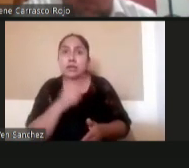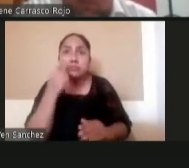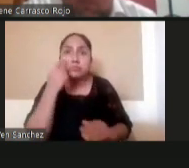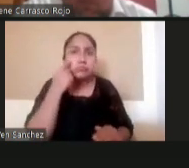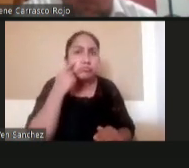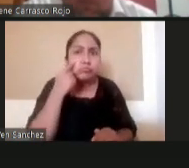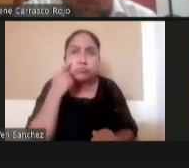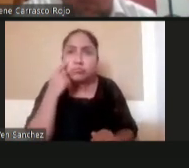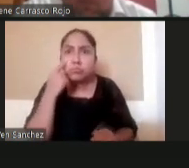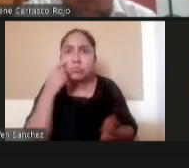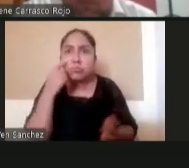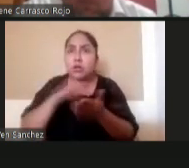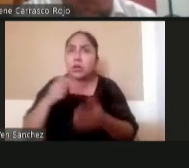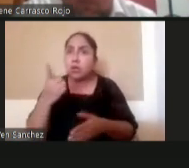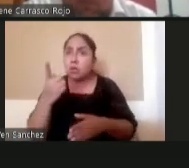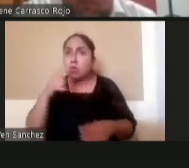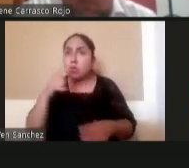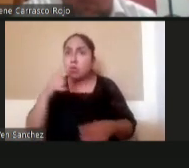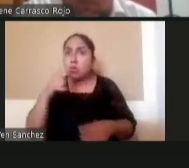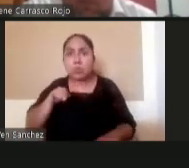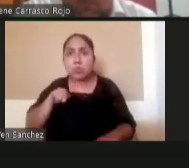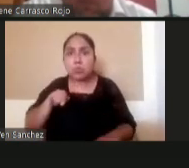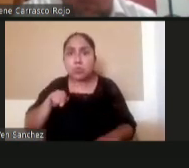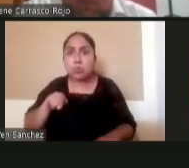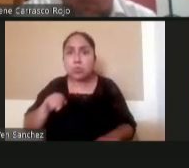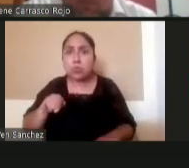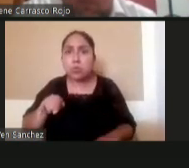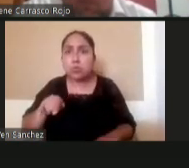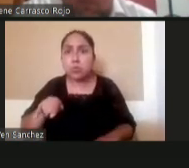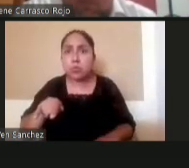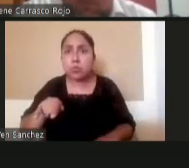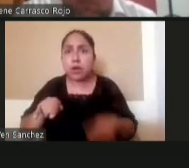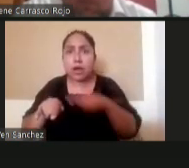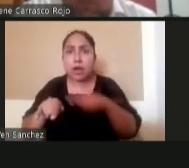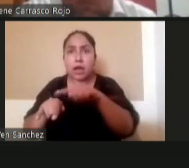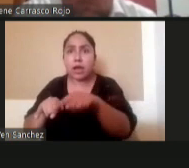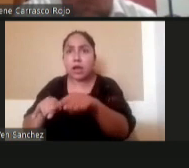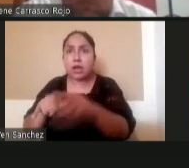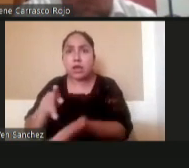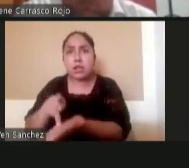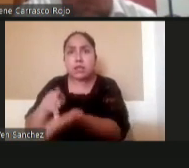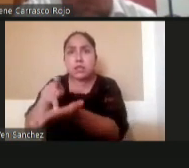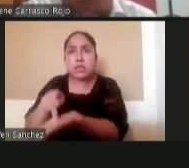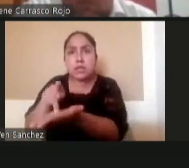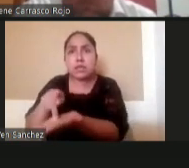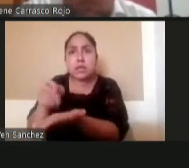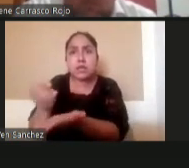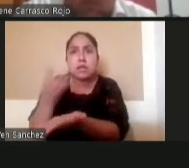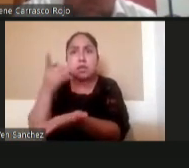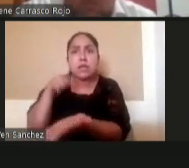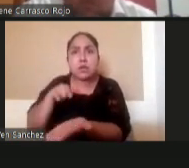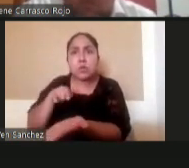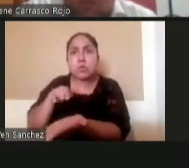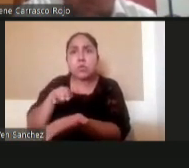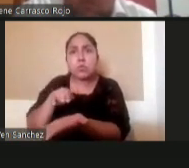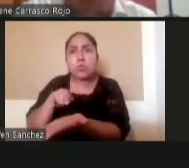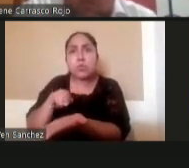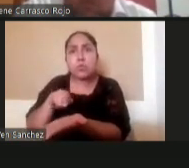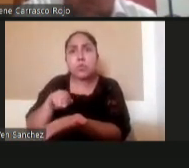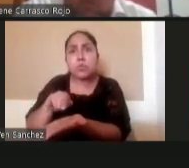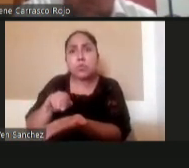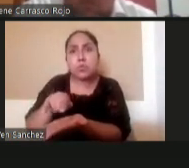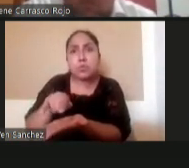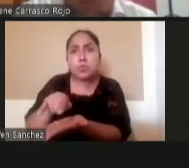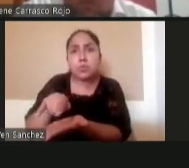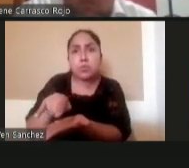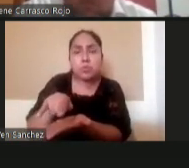un camión en pasar simplemente por la báscula. Pierden mucho tiempo ahí. La fila que se hace